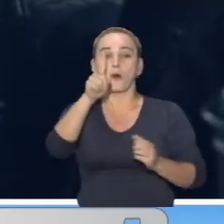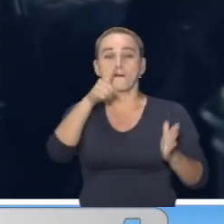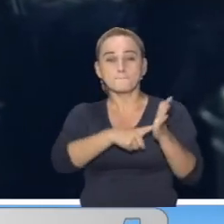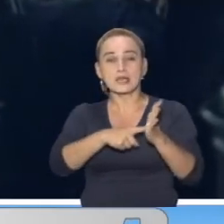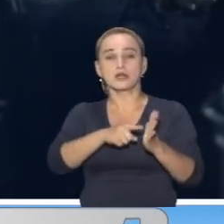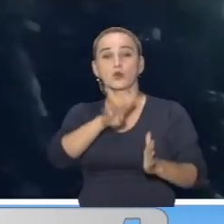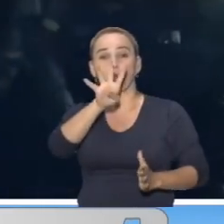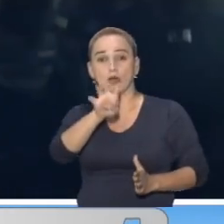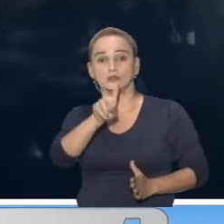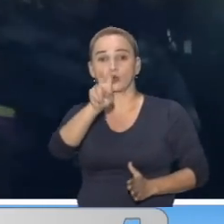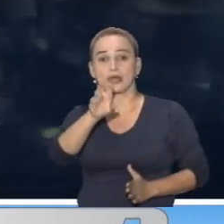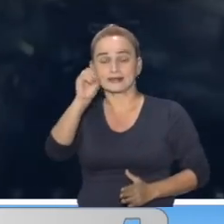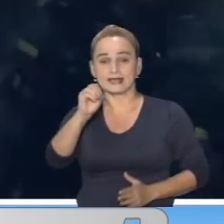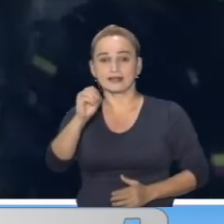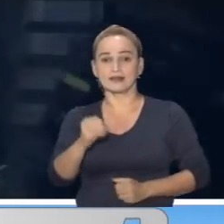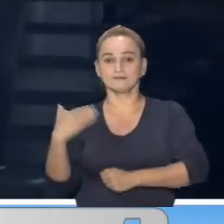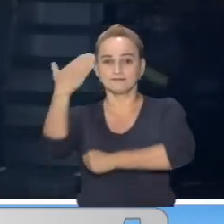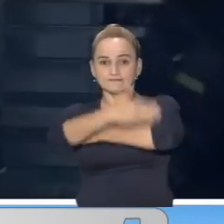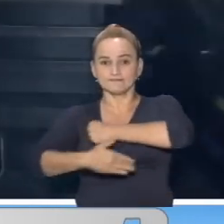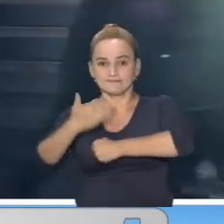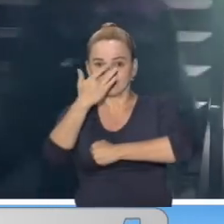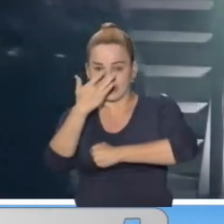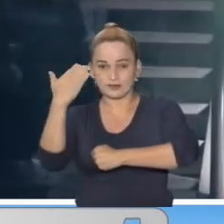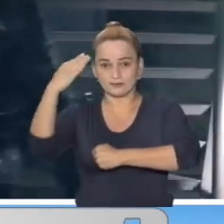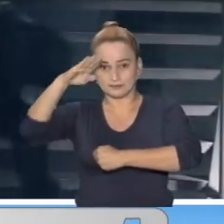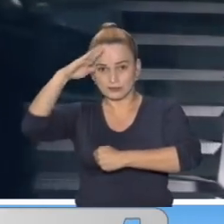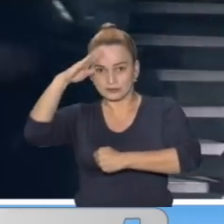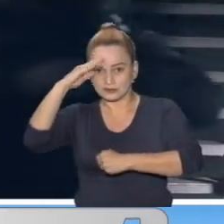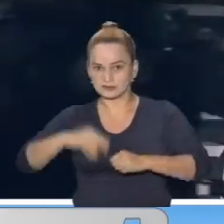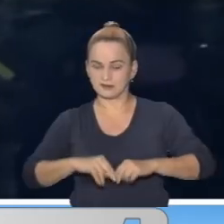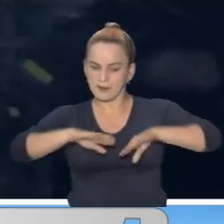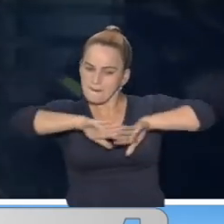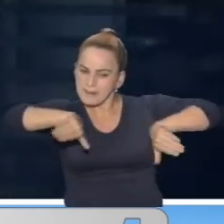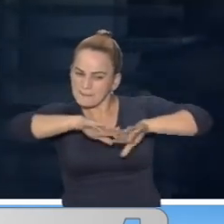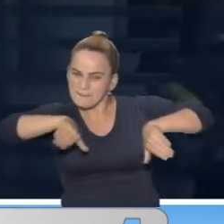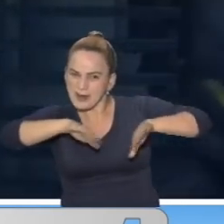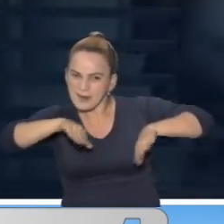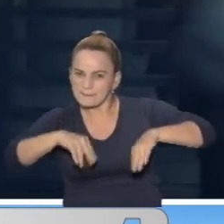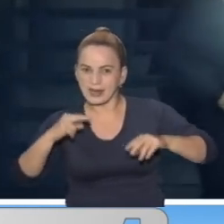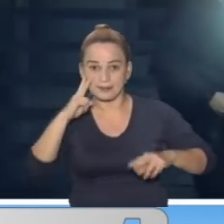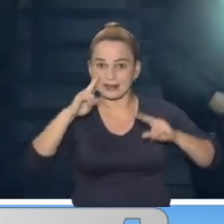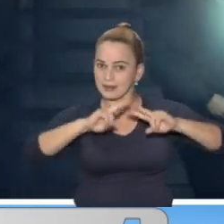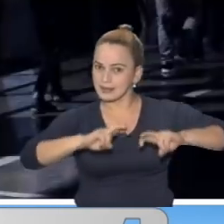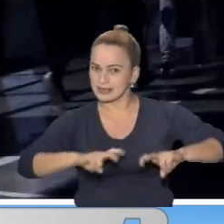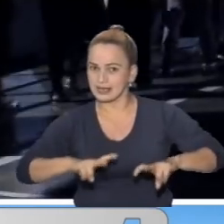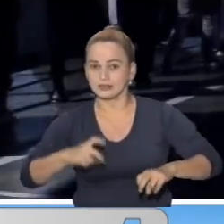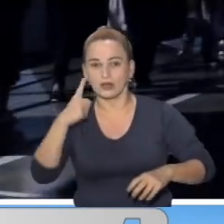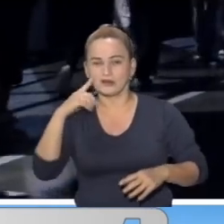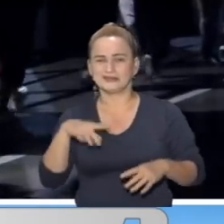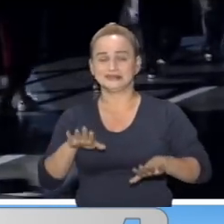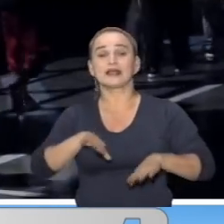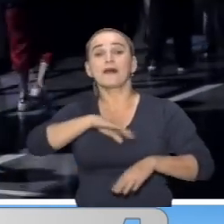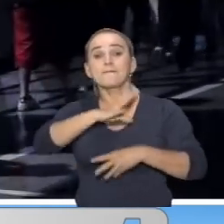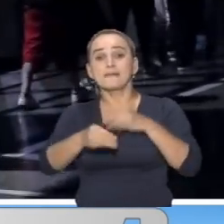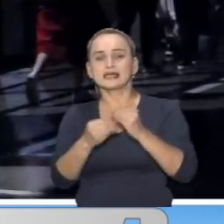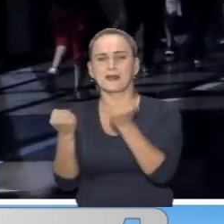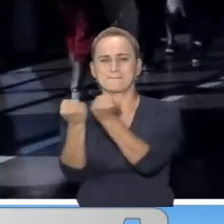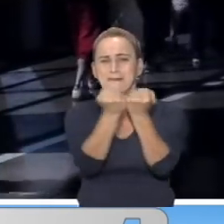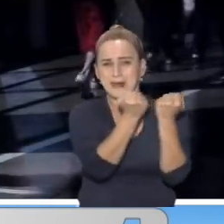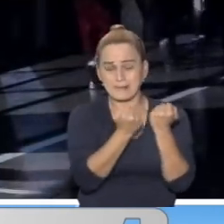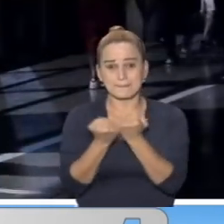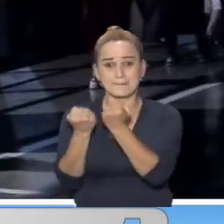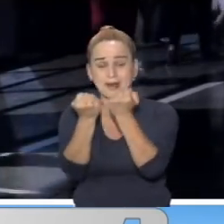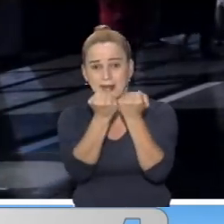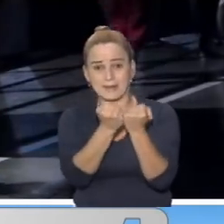1.470 hombres del ESMAD se encargaron de esta intervención y además hablamos sobre el hacinamiento y cómo esto implica en